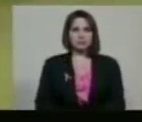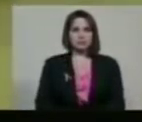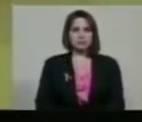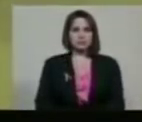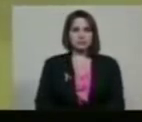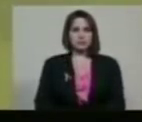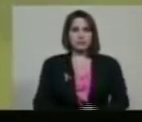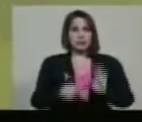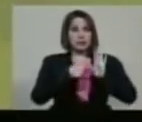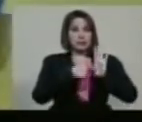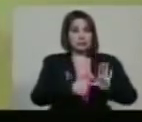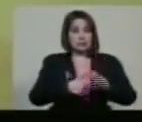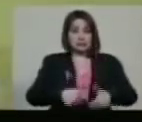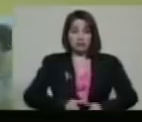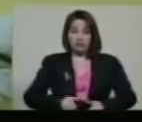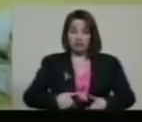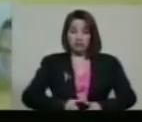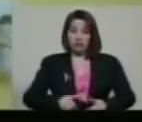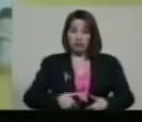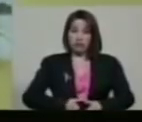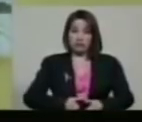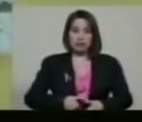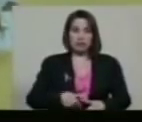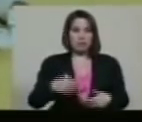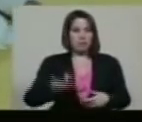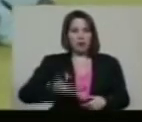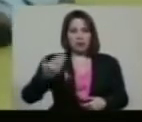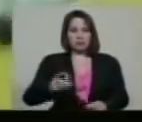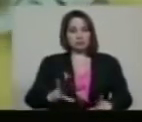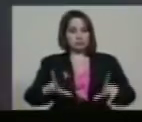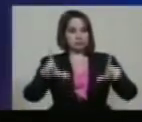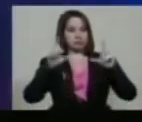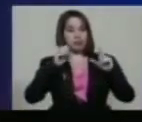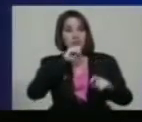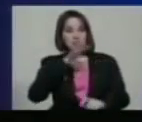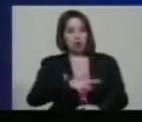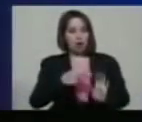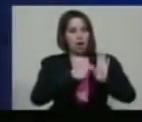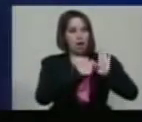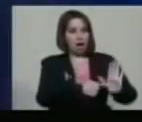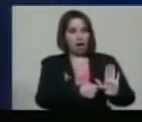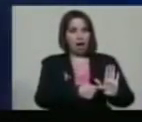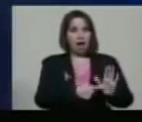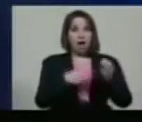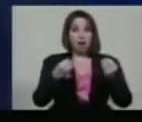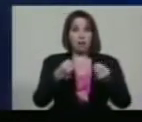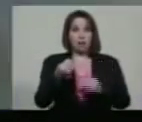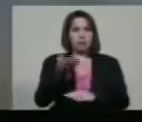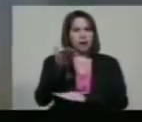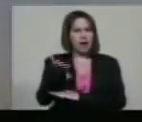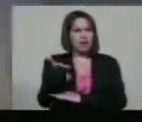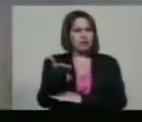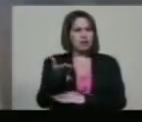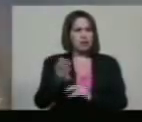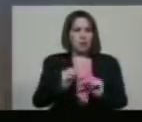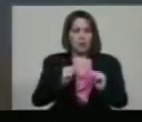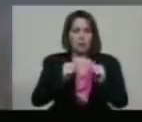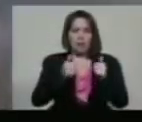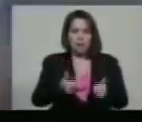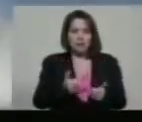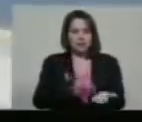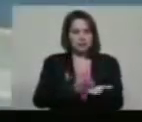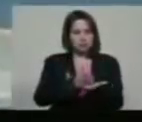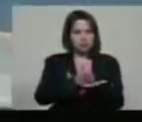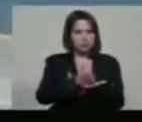preparación y sacrificio fueron recompensados con una actuación histórica. Y aunque para ellos es el inicio del camino,